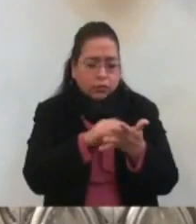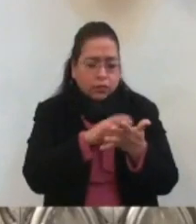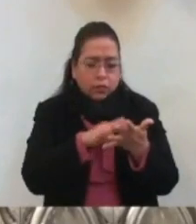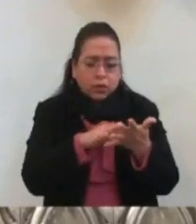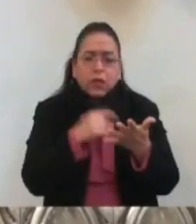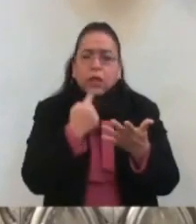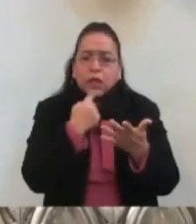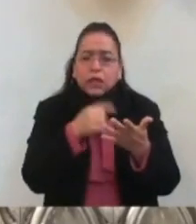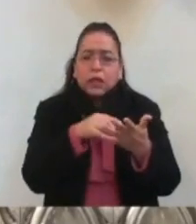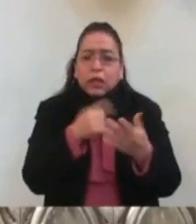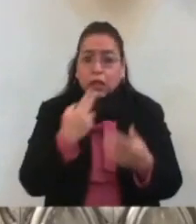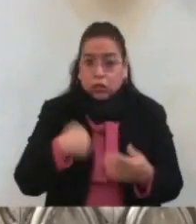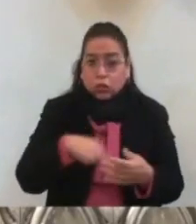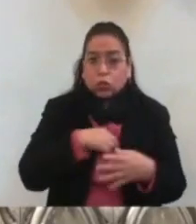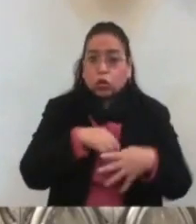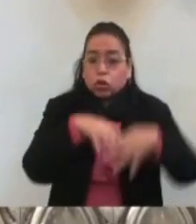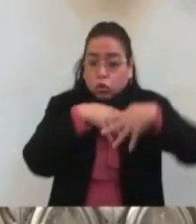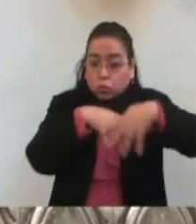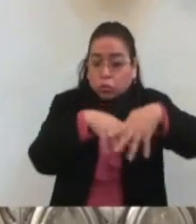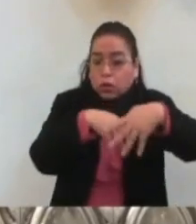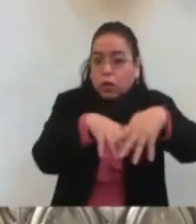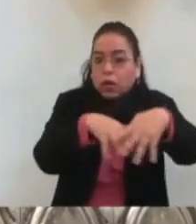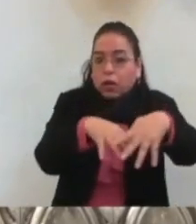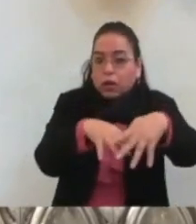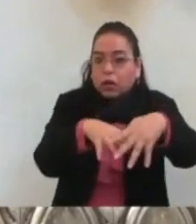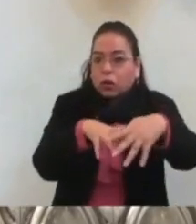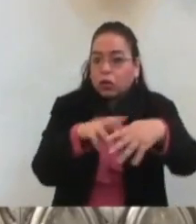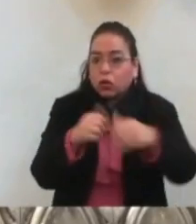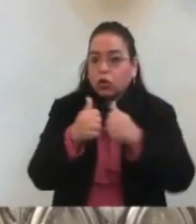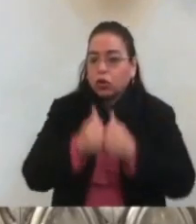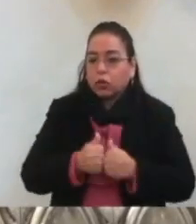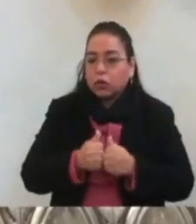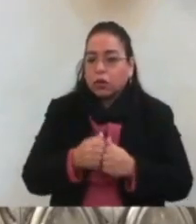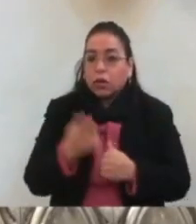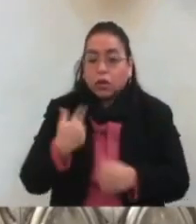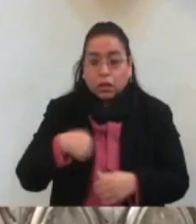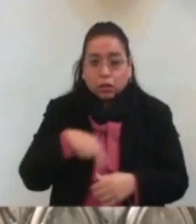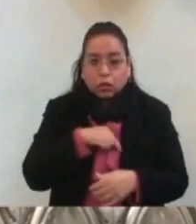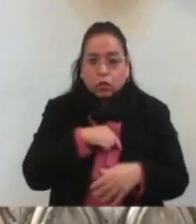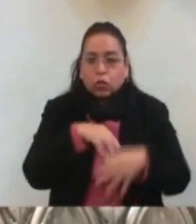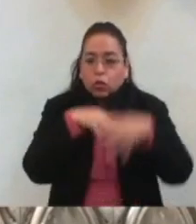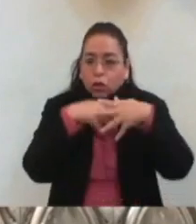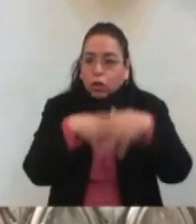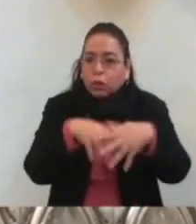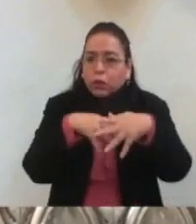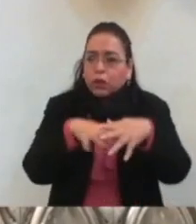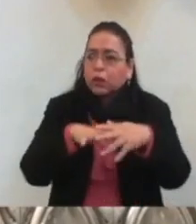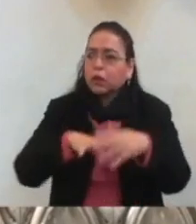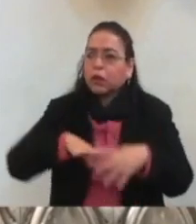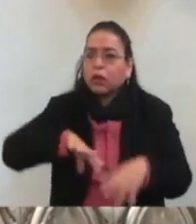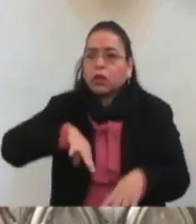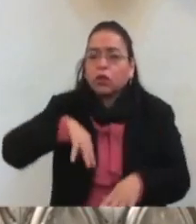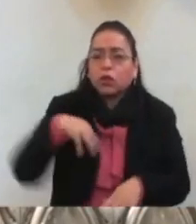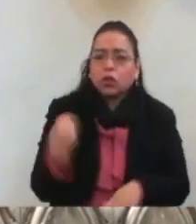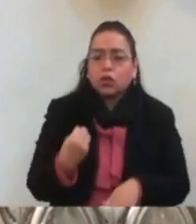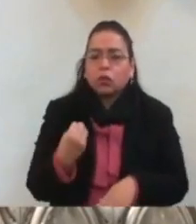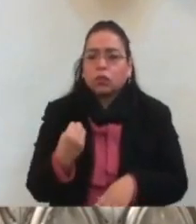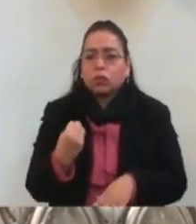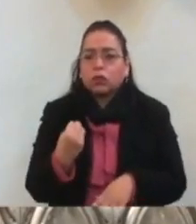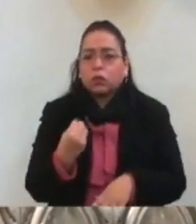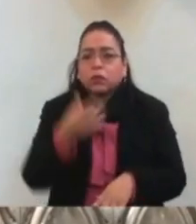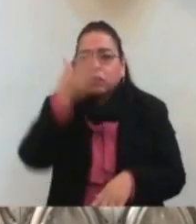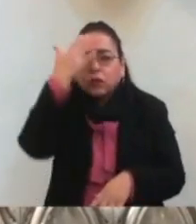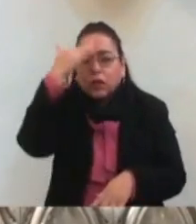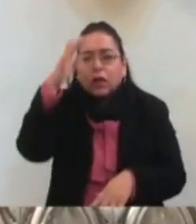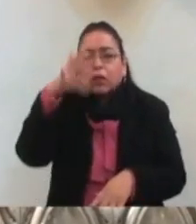pero no errantes somos peregrinos porque sabemos que hay